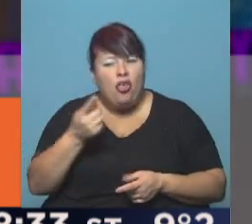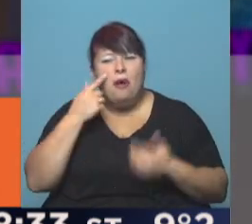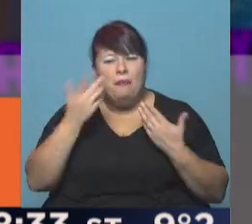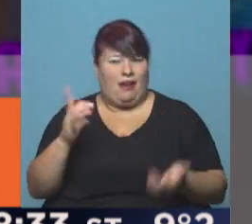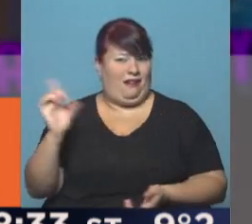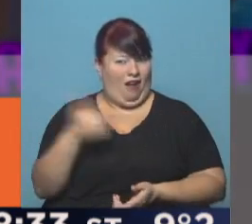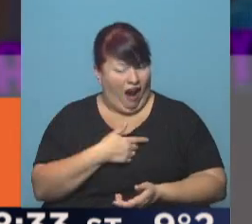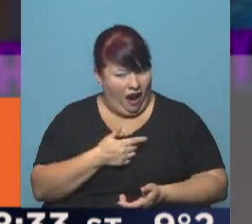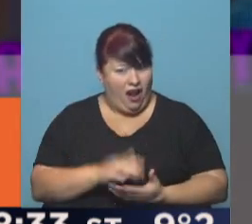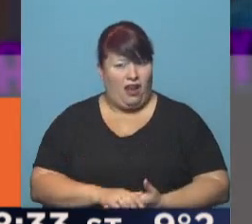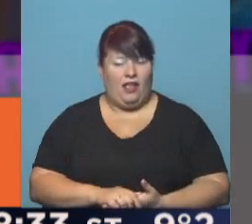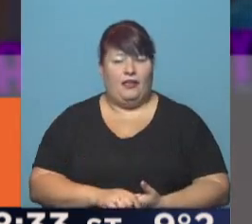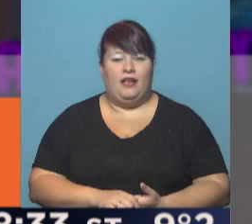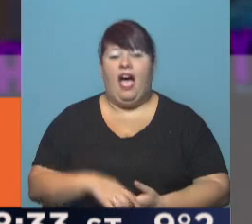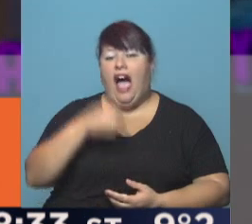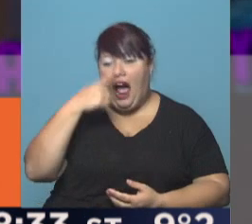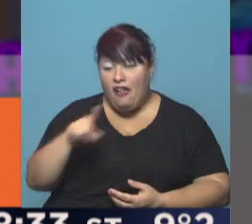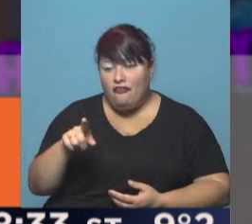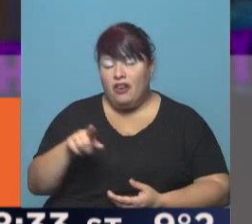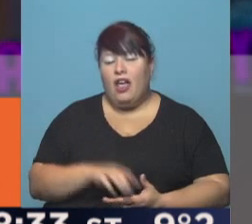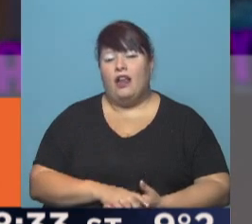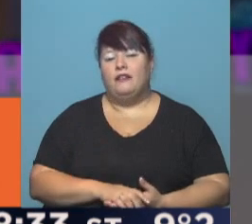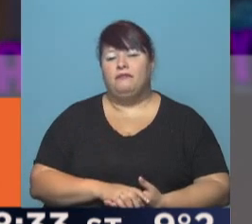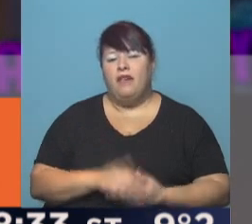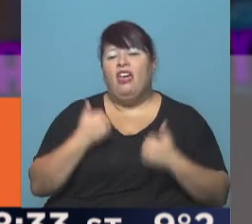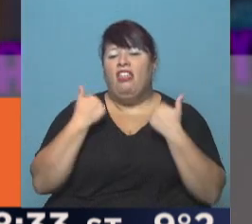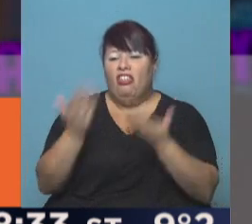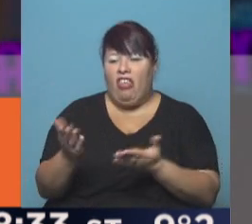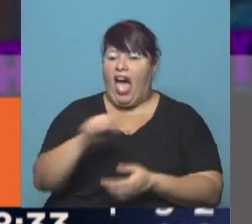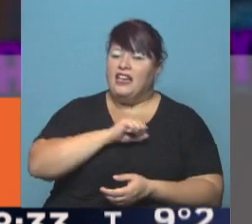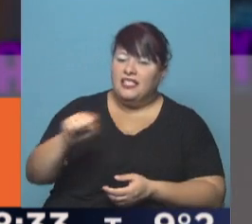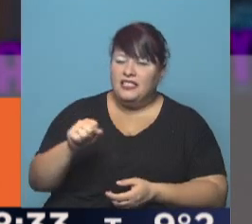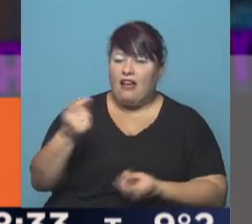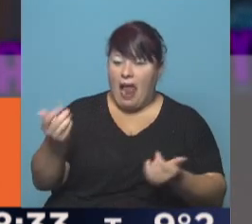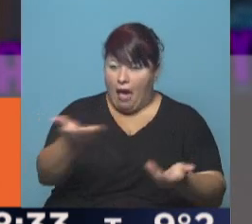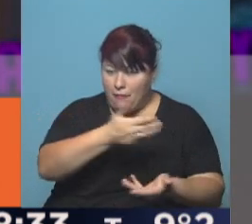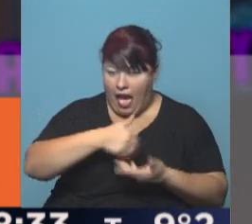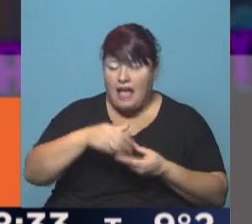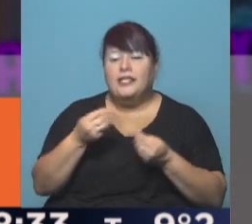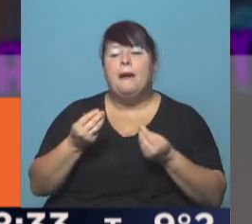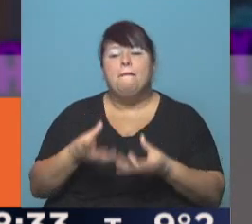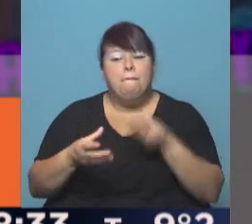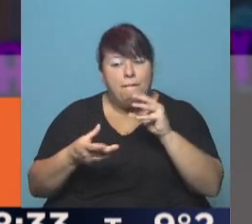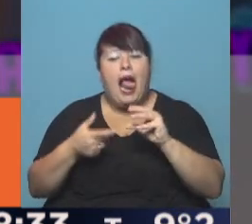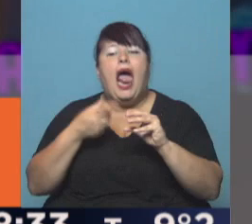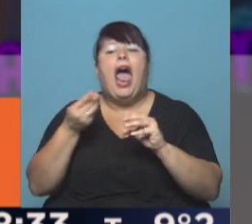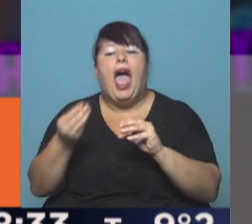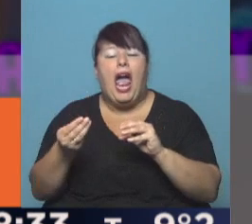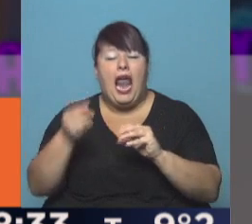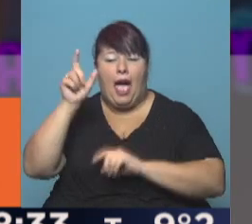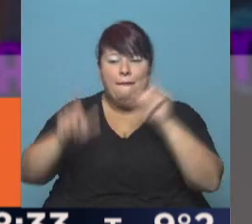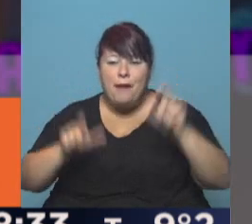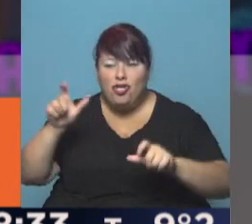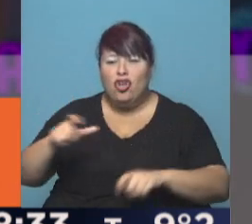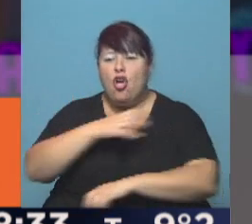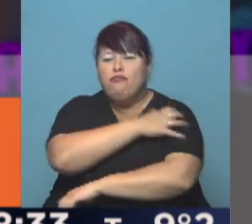la paradoja. Terminaron posibilitando la defraudación de estos recursos que estaban puestos para las personas,